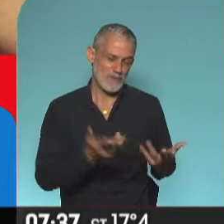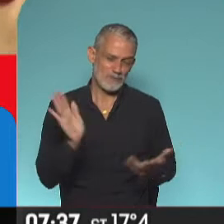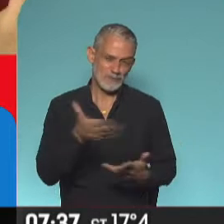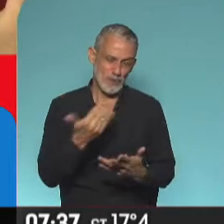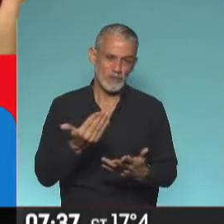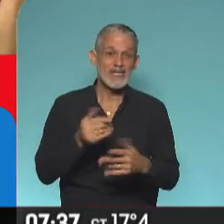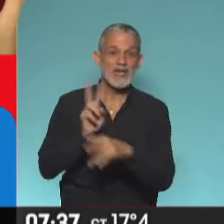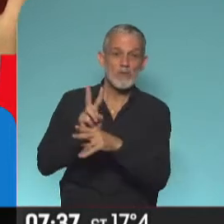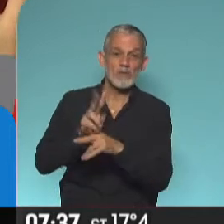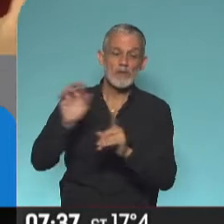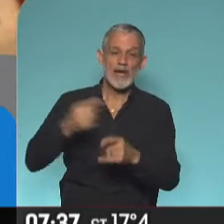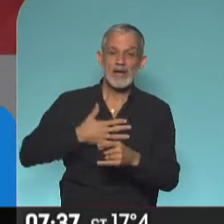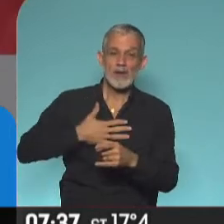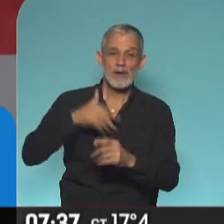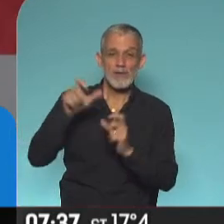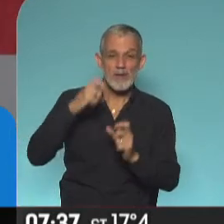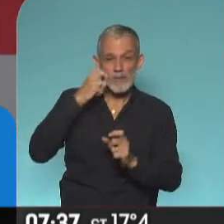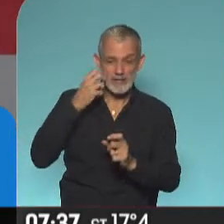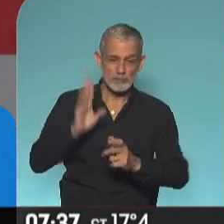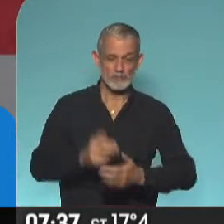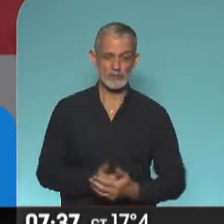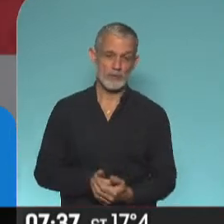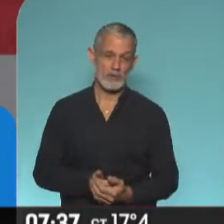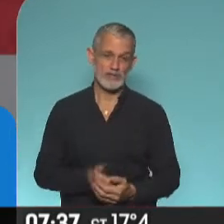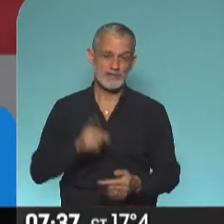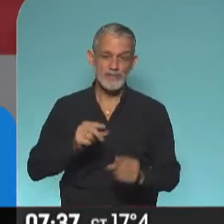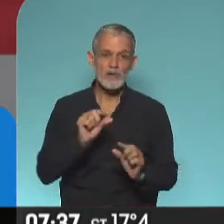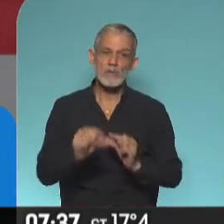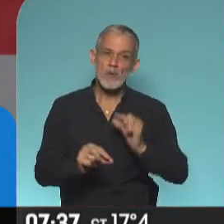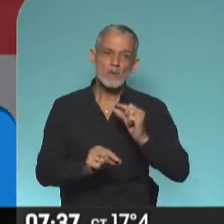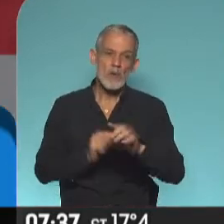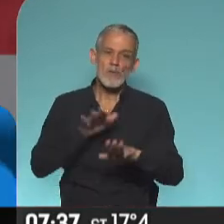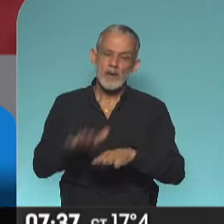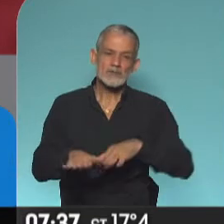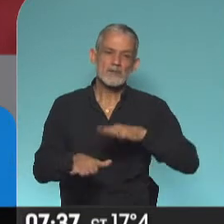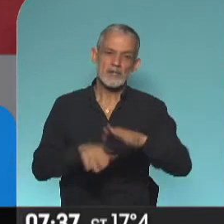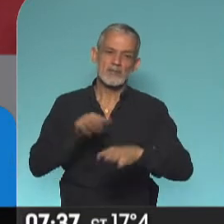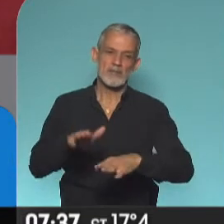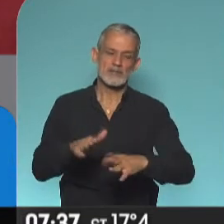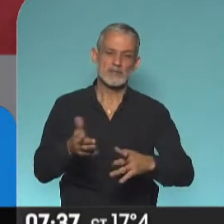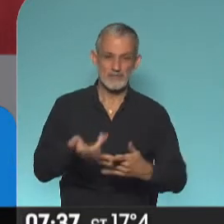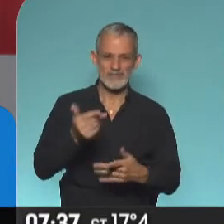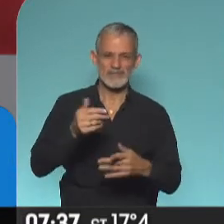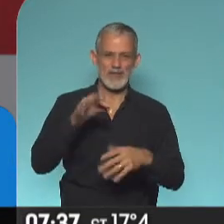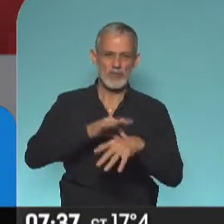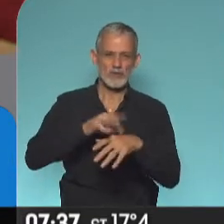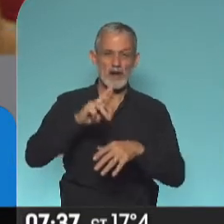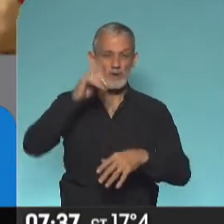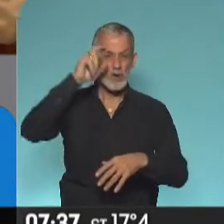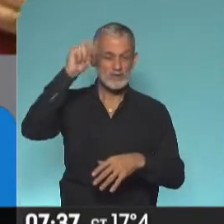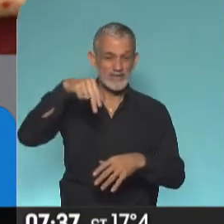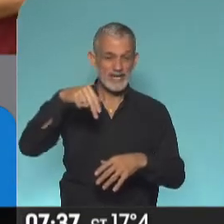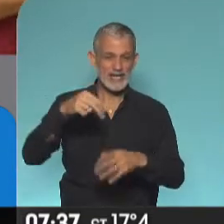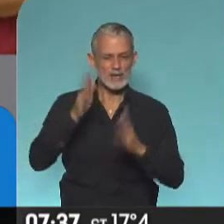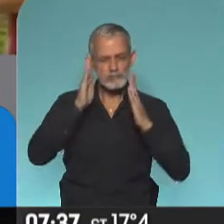cuidar a nuestras queridas personas. Y así iremos avanzando paso a paso, doctora. Totalmente. Gracias. La palabra de Miriam Roseneck, recordemos, es especialista en